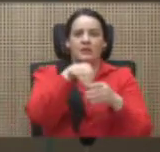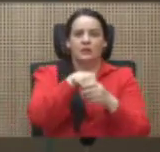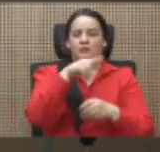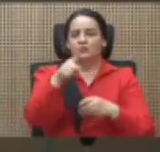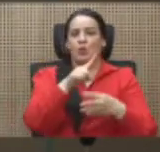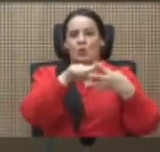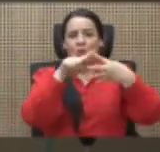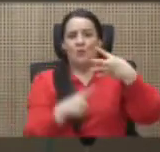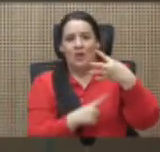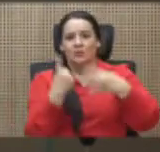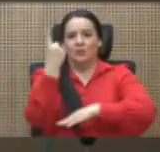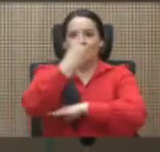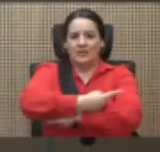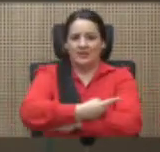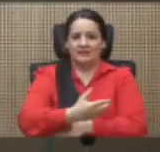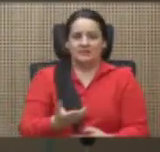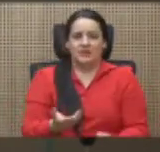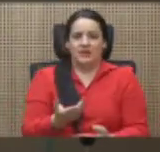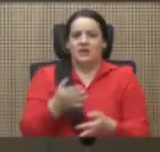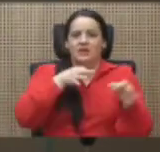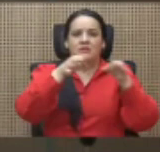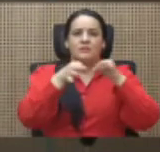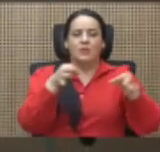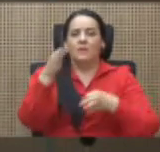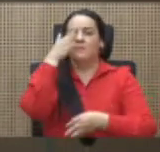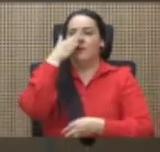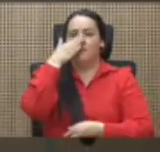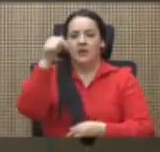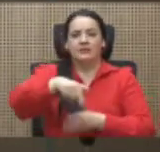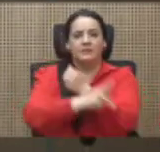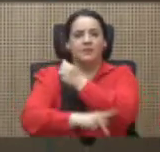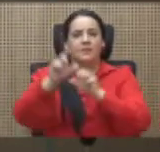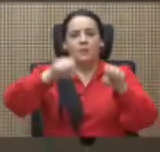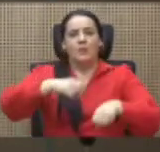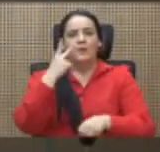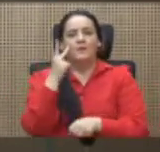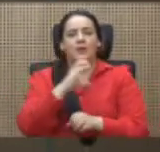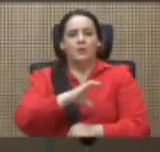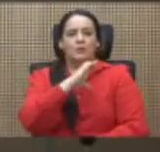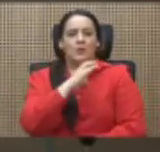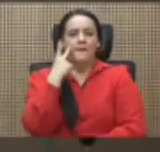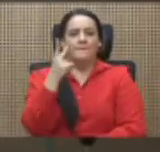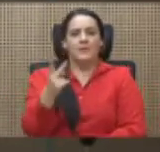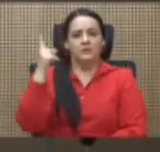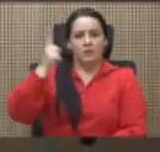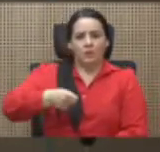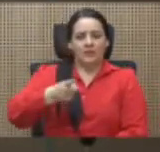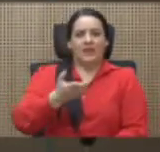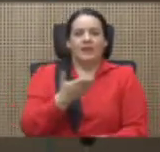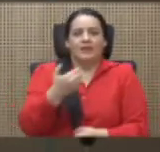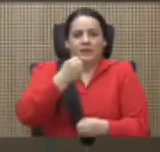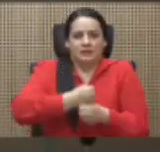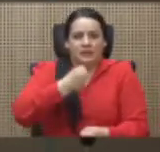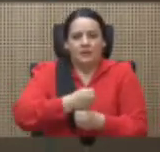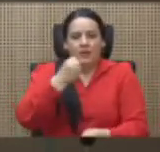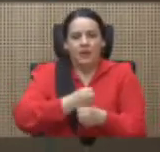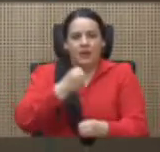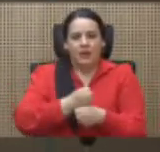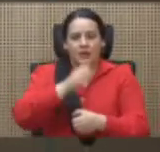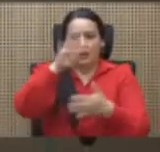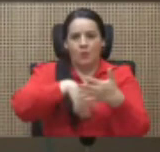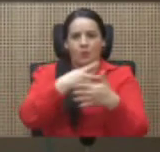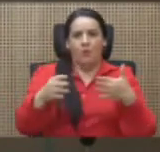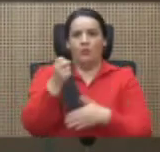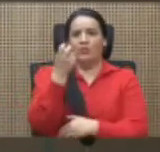días. Explíquenle a una madre de este país que se puede ver en la condición de verse obligada a trabajar una jornada de 12